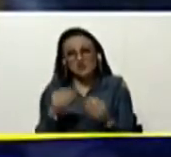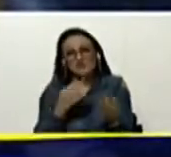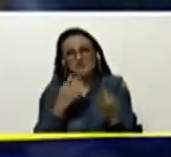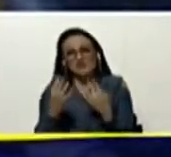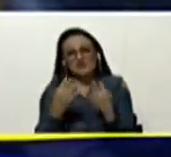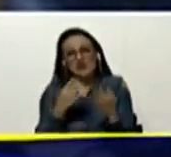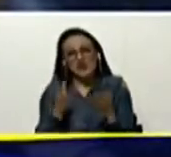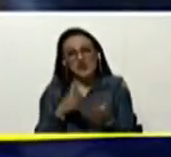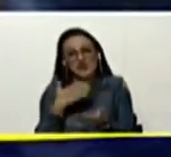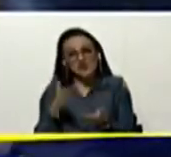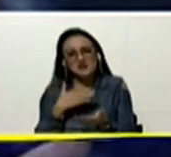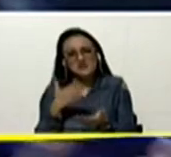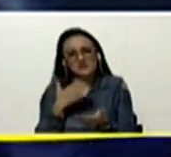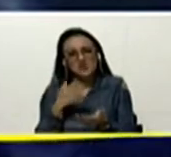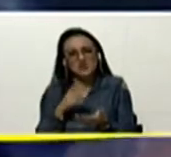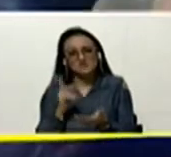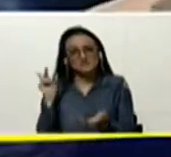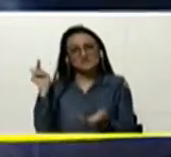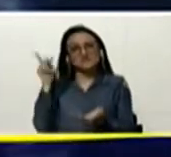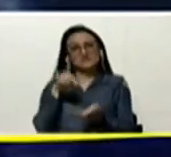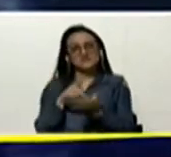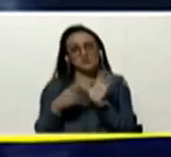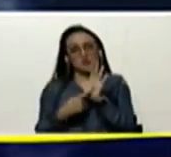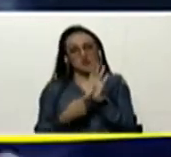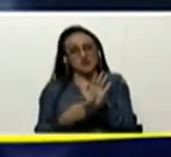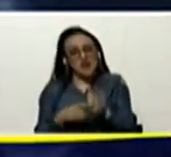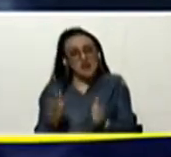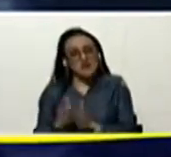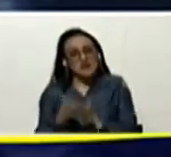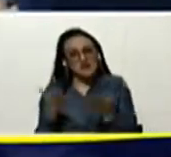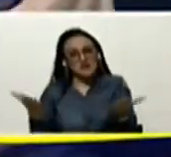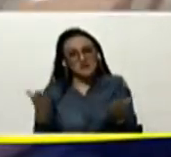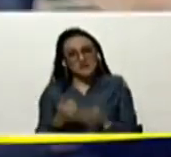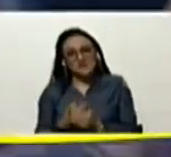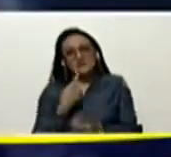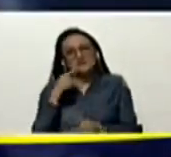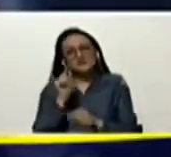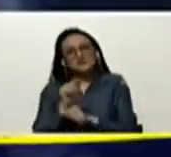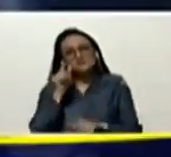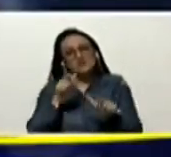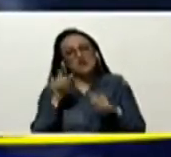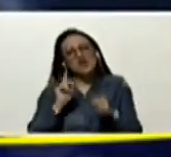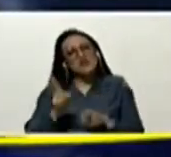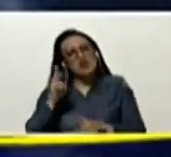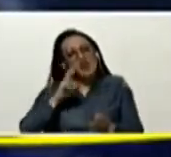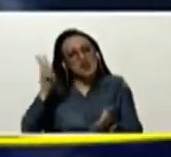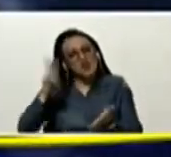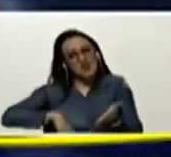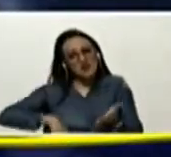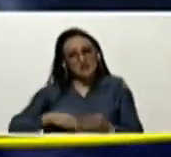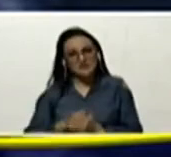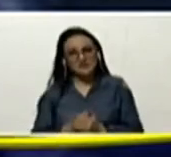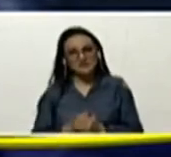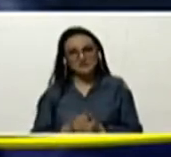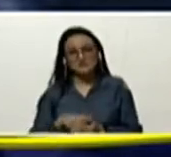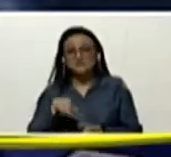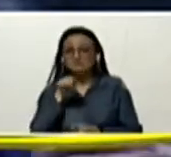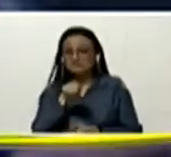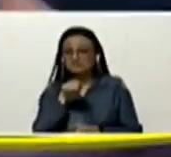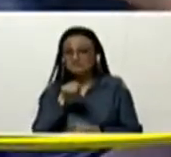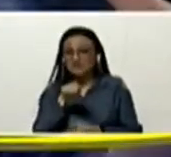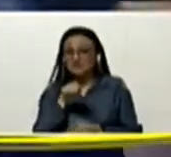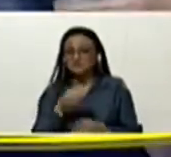libro, o sea, recorrer y mostrar libros, decirle a la gente que lea, oye, mire, eso tiene